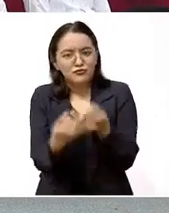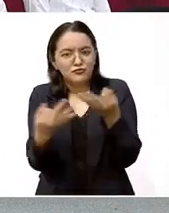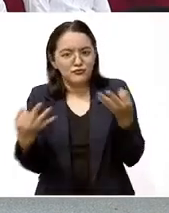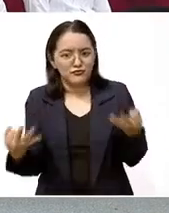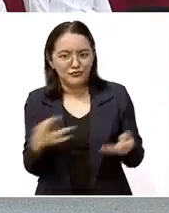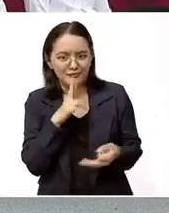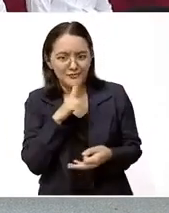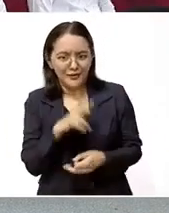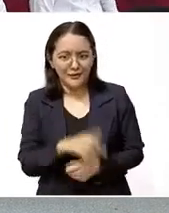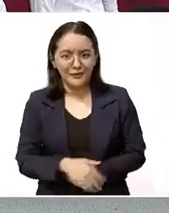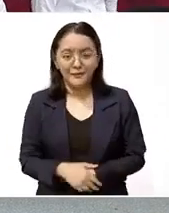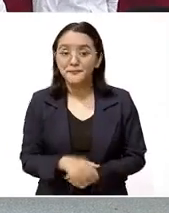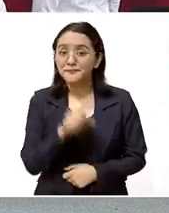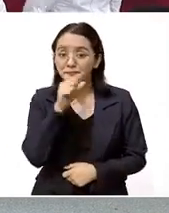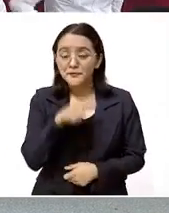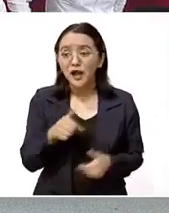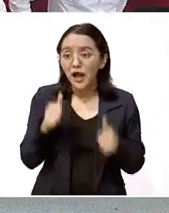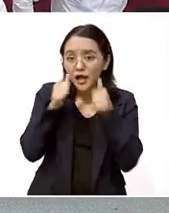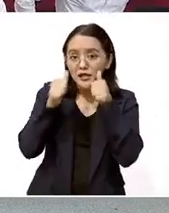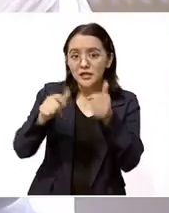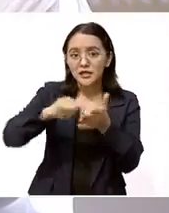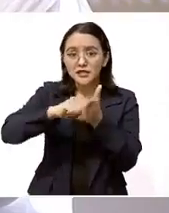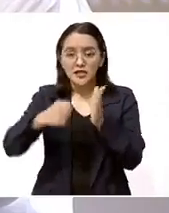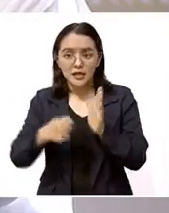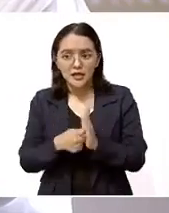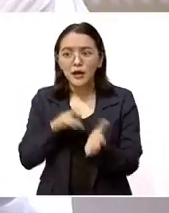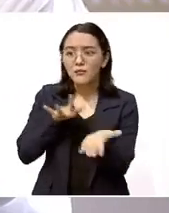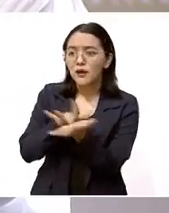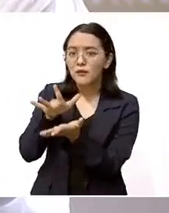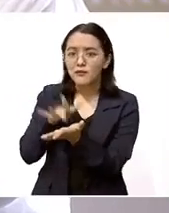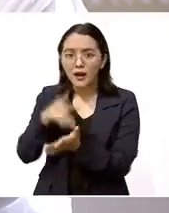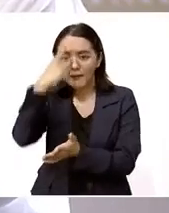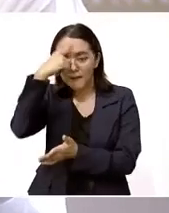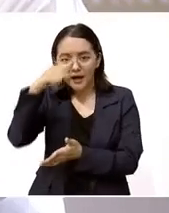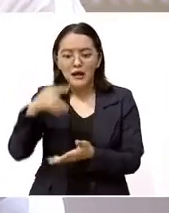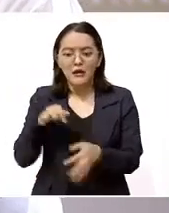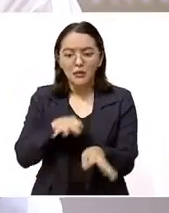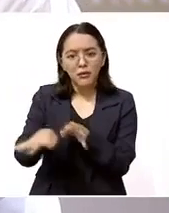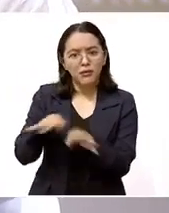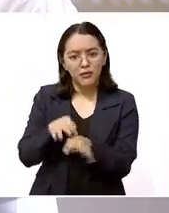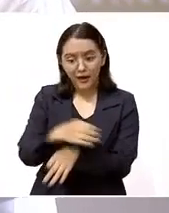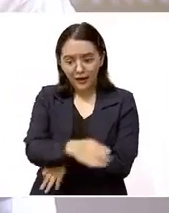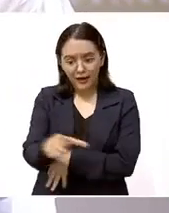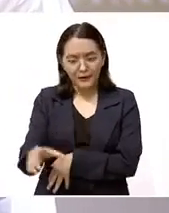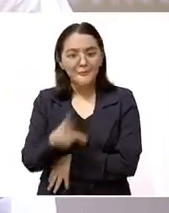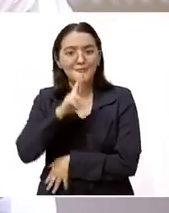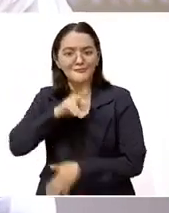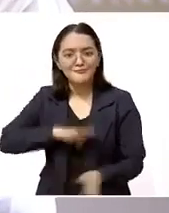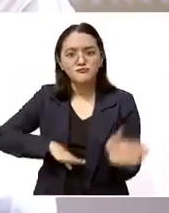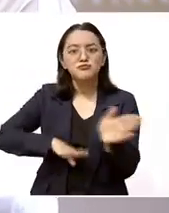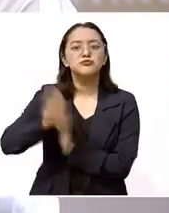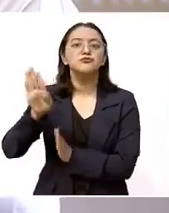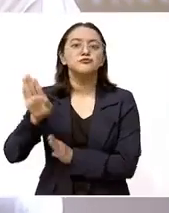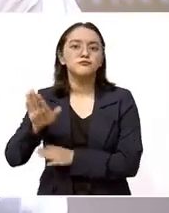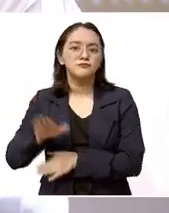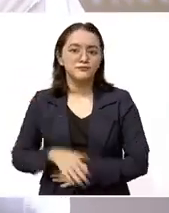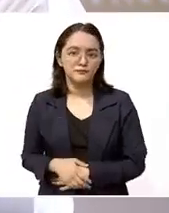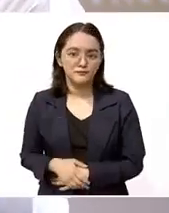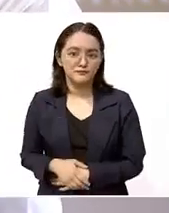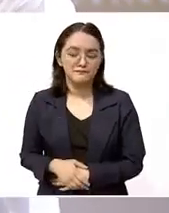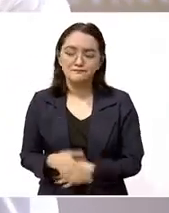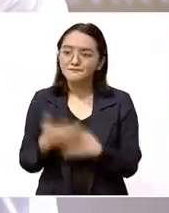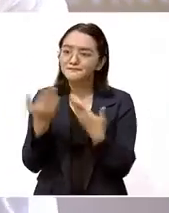brindaremos asistencia técnica y apoyos directos para aumentar la actividad productiva del campo.